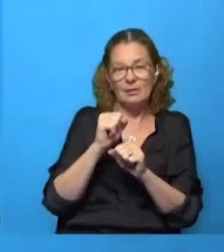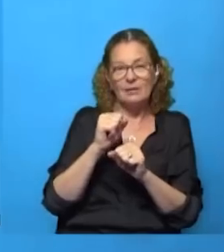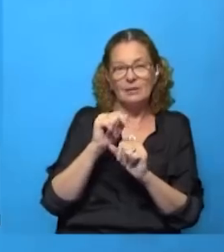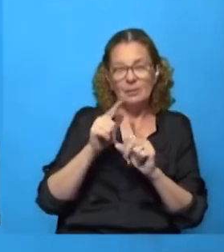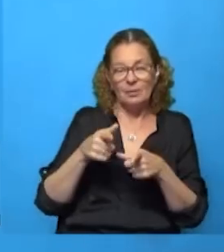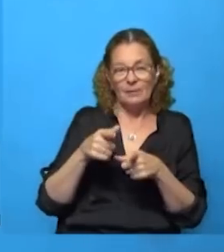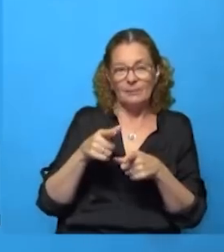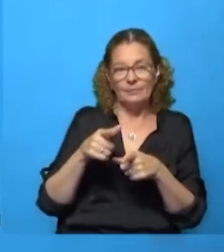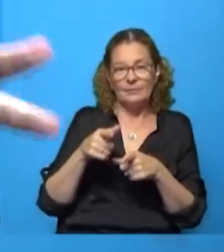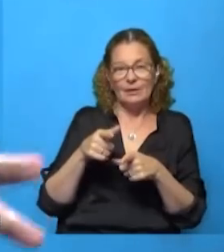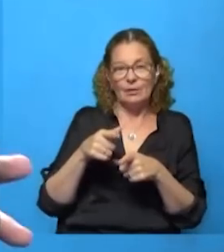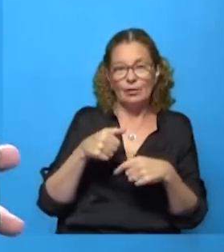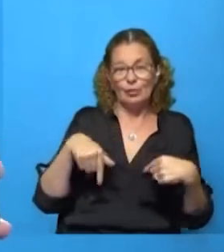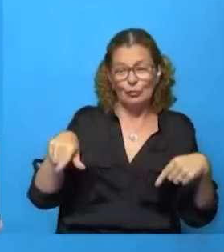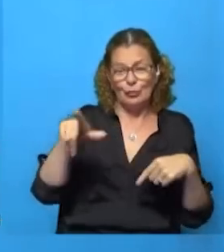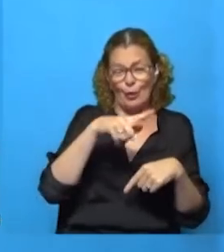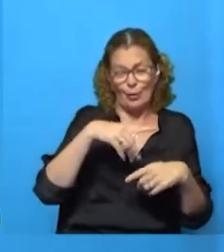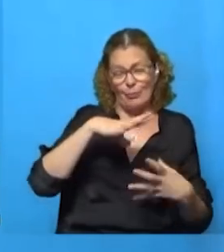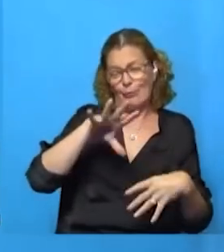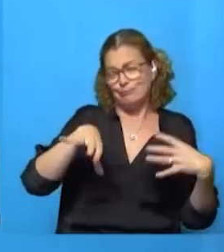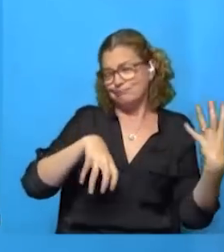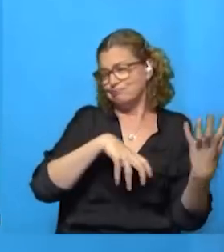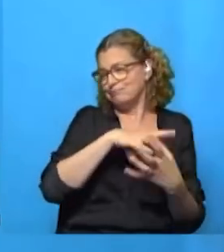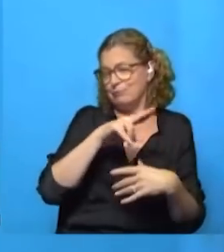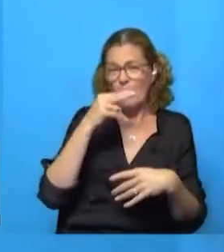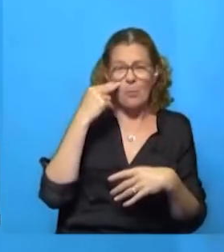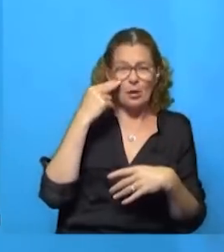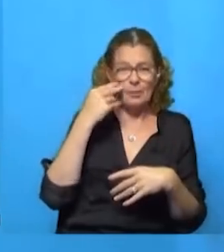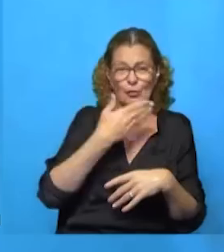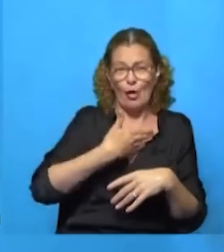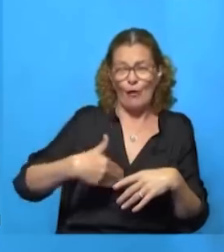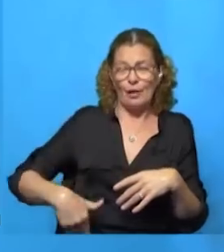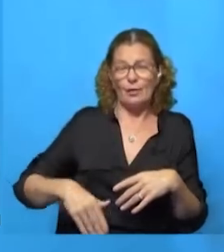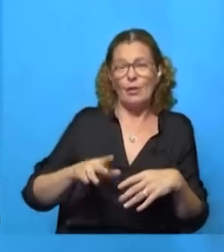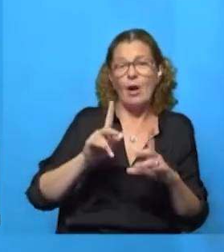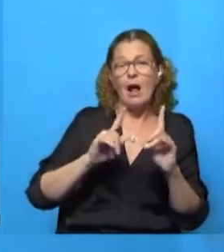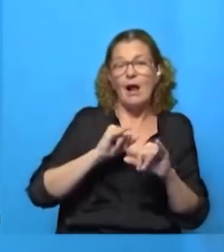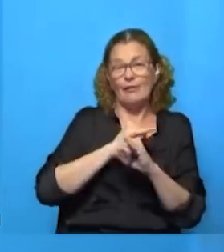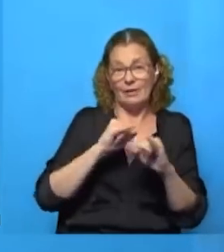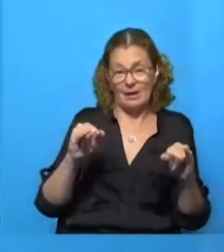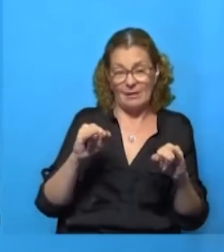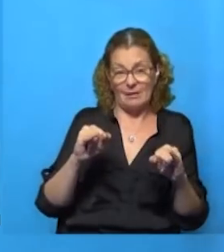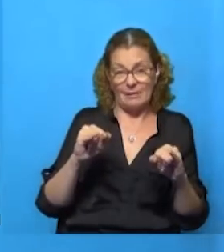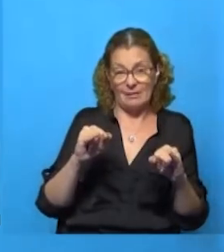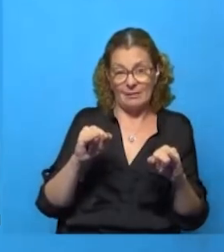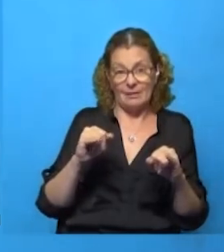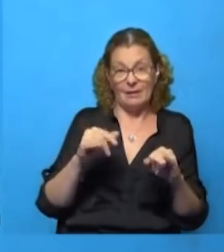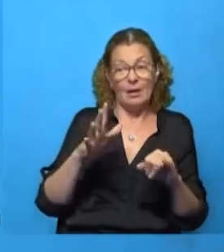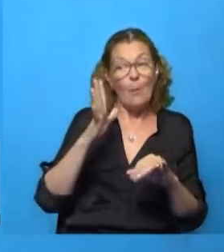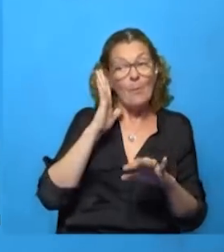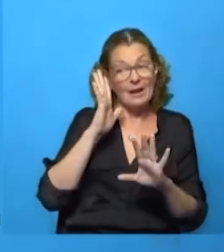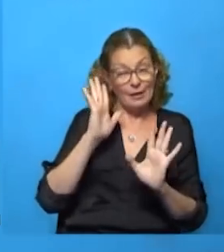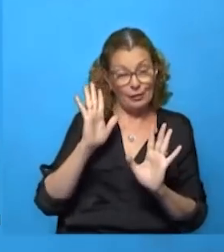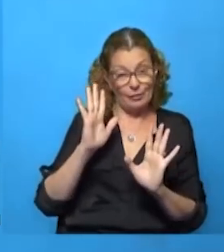efecto saturación es todo un desastre no y todo el gobierno es un desastre o puede ser al final que es un riesgo importante